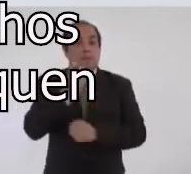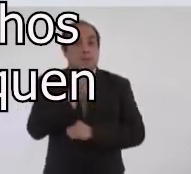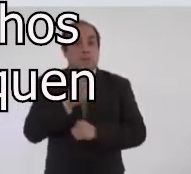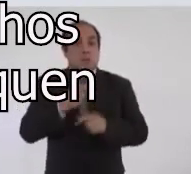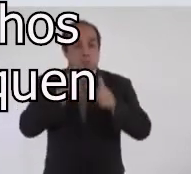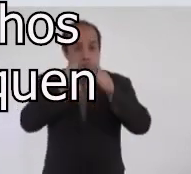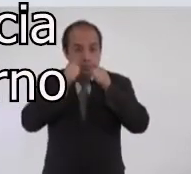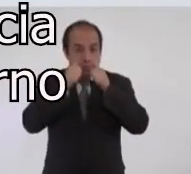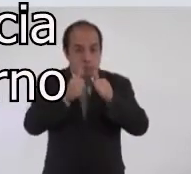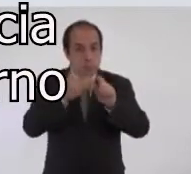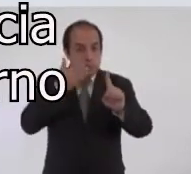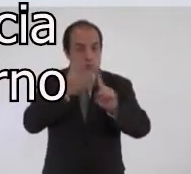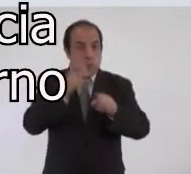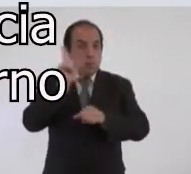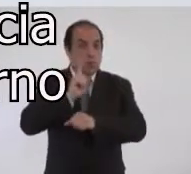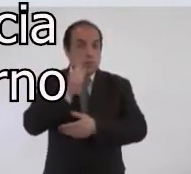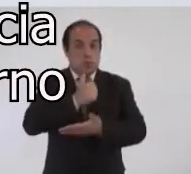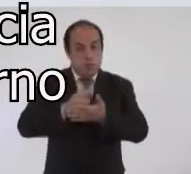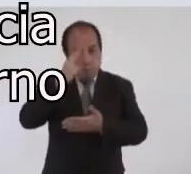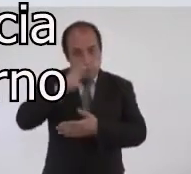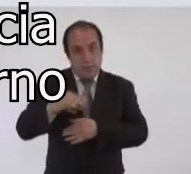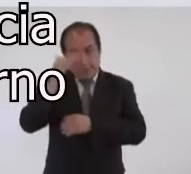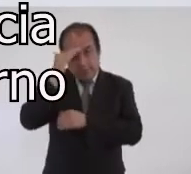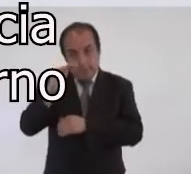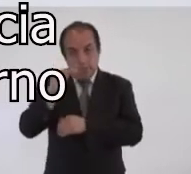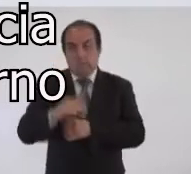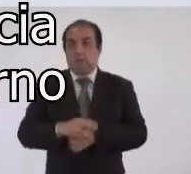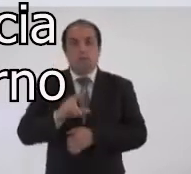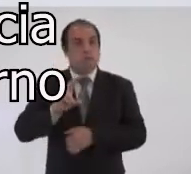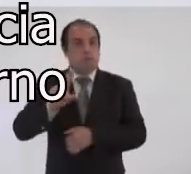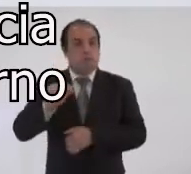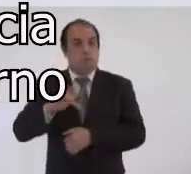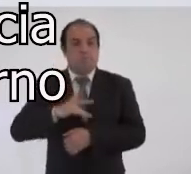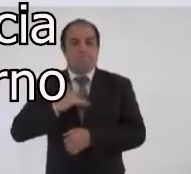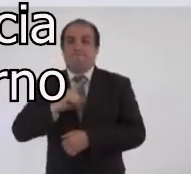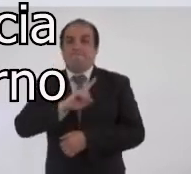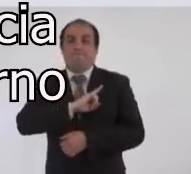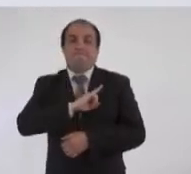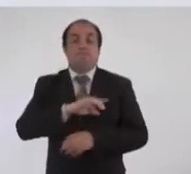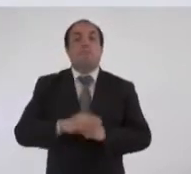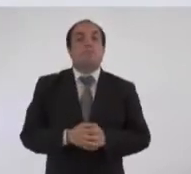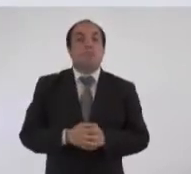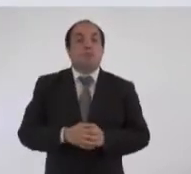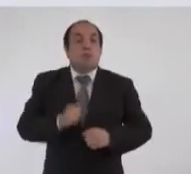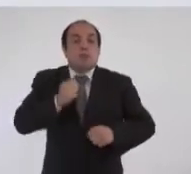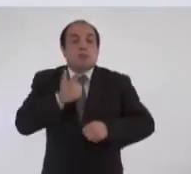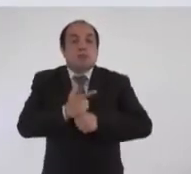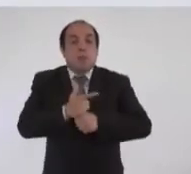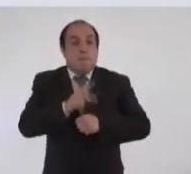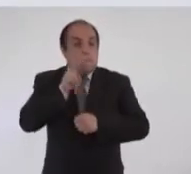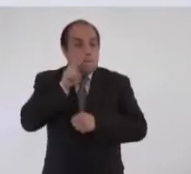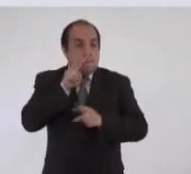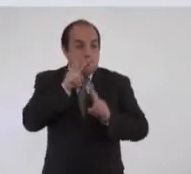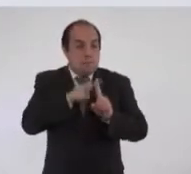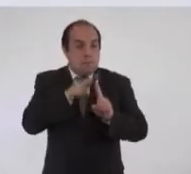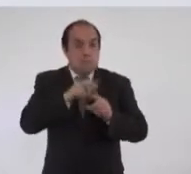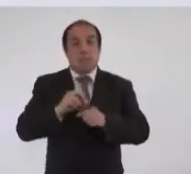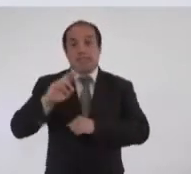se identifiquen y se reconozcan los casos de violencia, sobre todo que instancias del gobierno capitalino